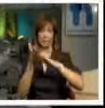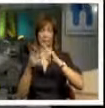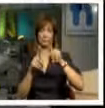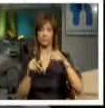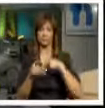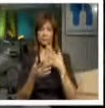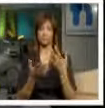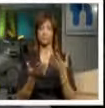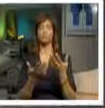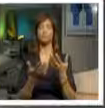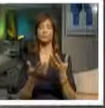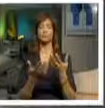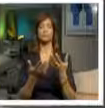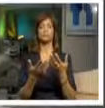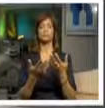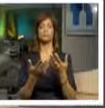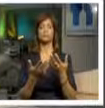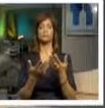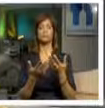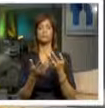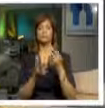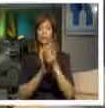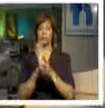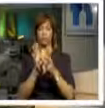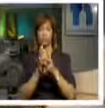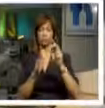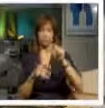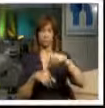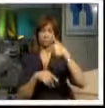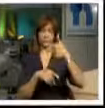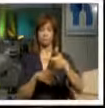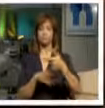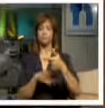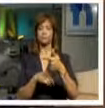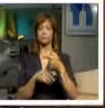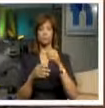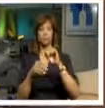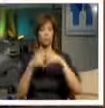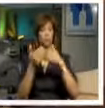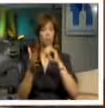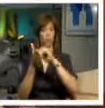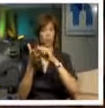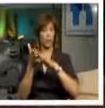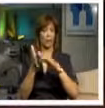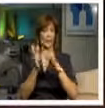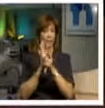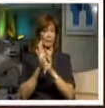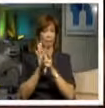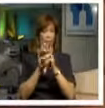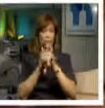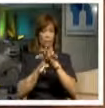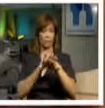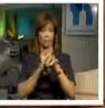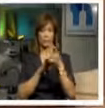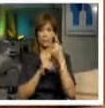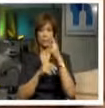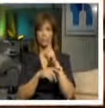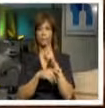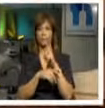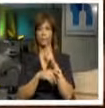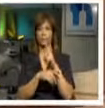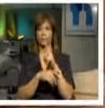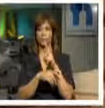documentos vamos a ver el vídeo siguiente donde se ve la instalación para que ahí veamos el proceso de instalación por ejemplo miren